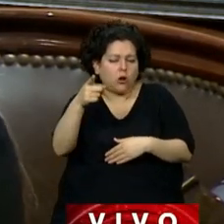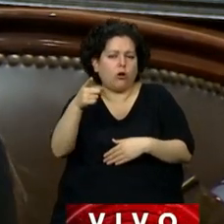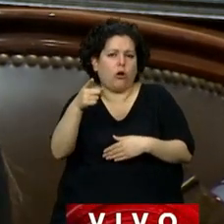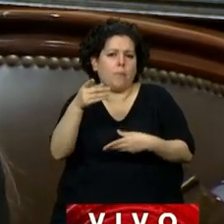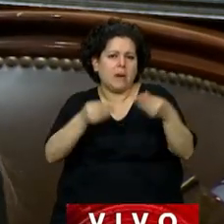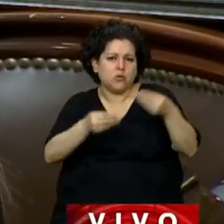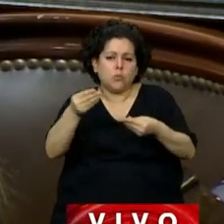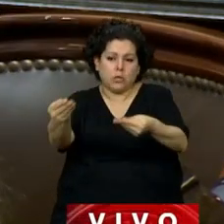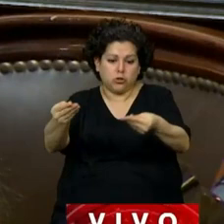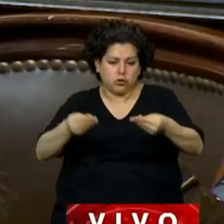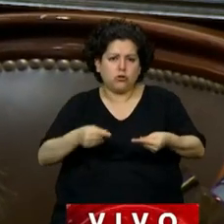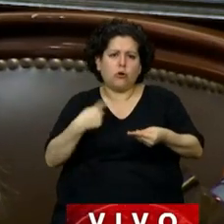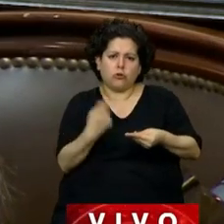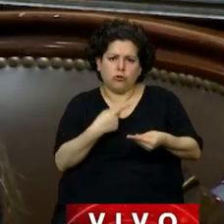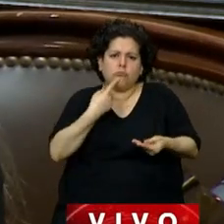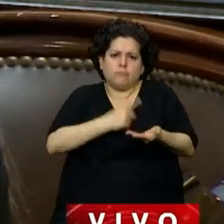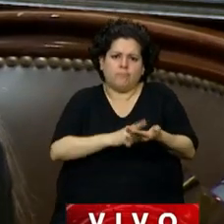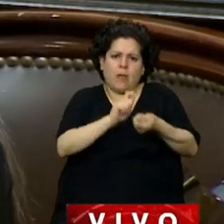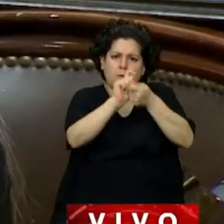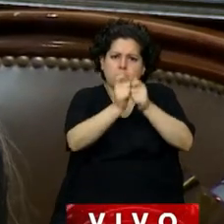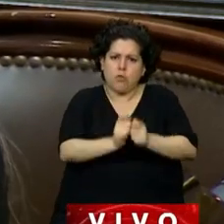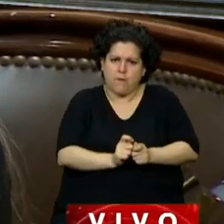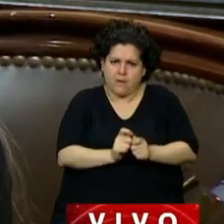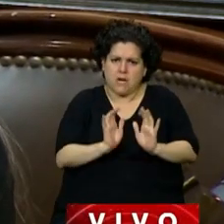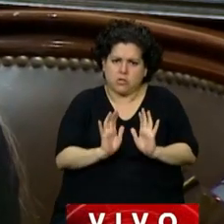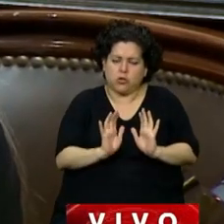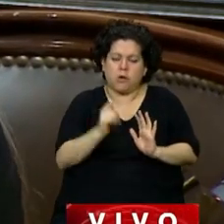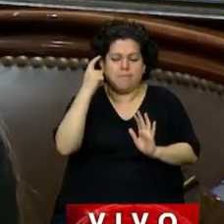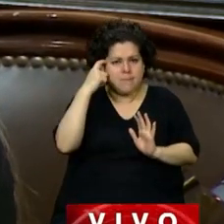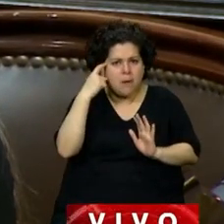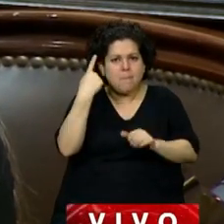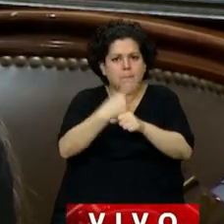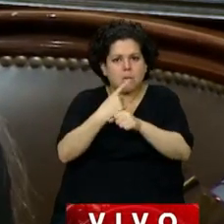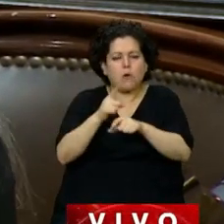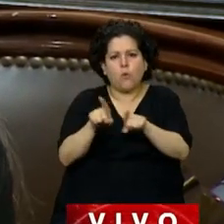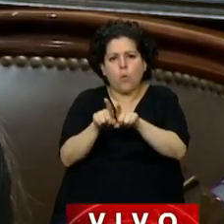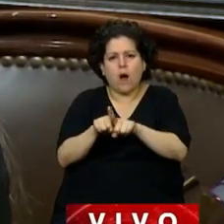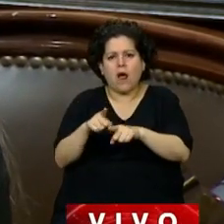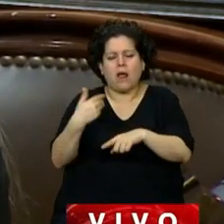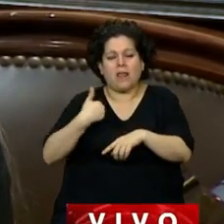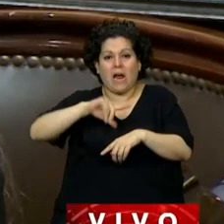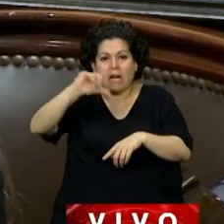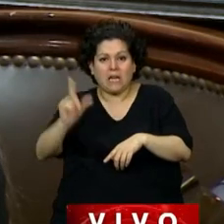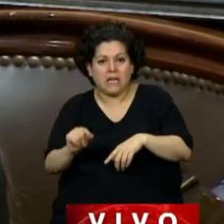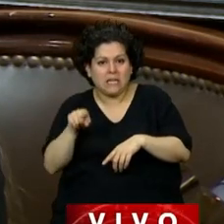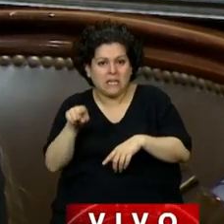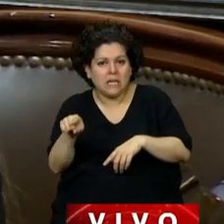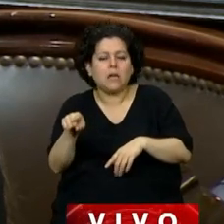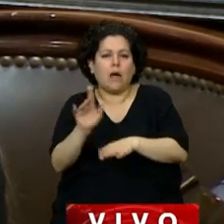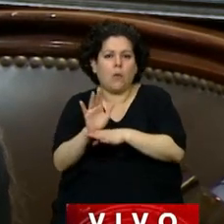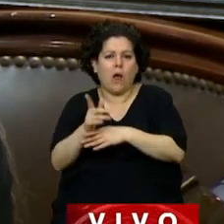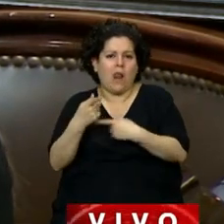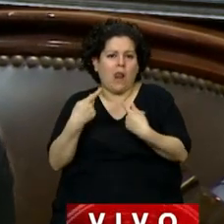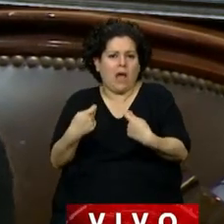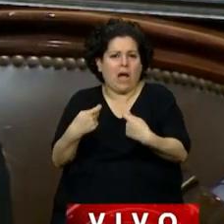haríamos ciertas modificaciones antes de dejar a la Argentina expuesta a la discrecionalidad del